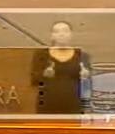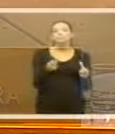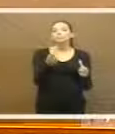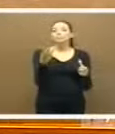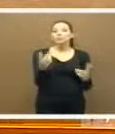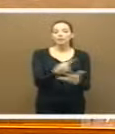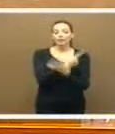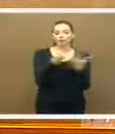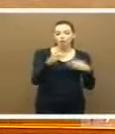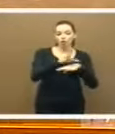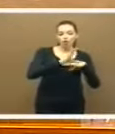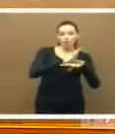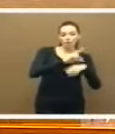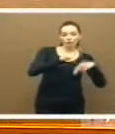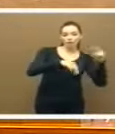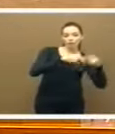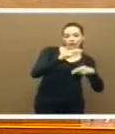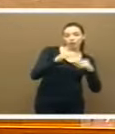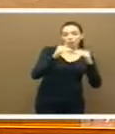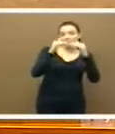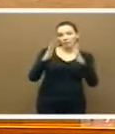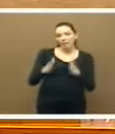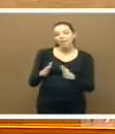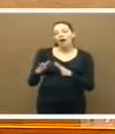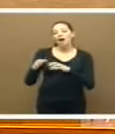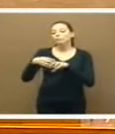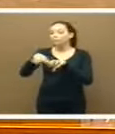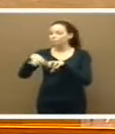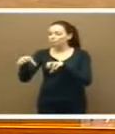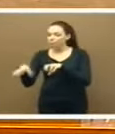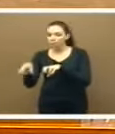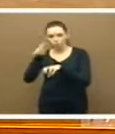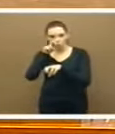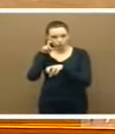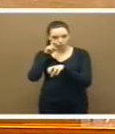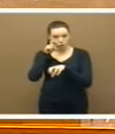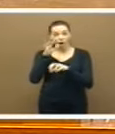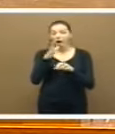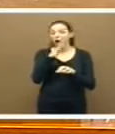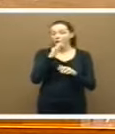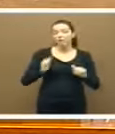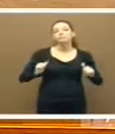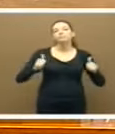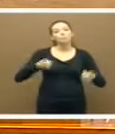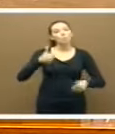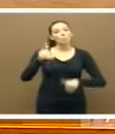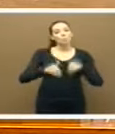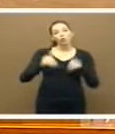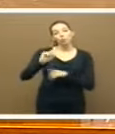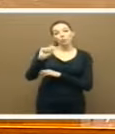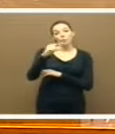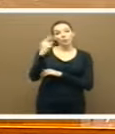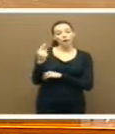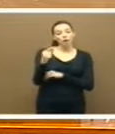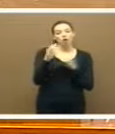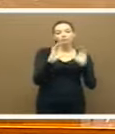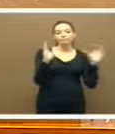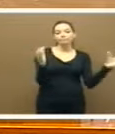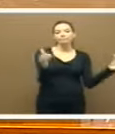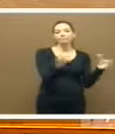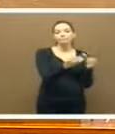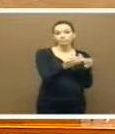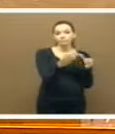de Fomento, Vivienda, Ordenación del Territorio y Turismo. A continuación, pasamos a la votación, en primer lugar, señorías, de las enmiendas a esta